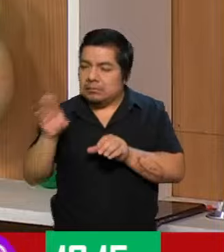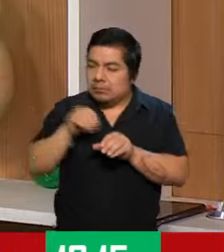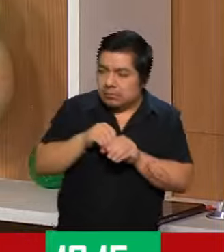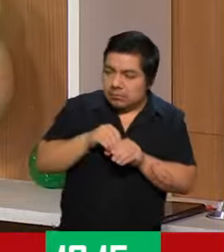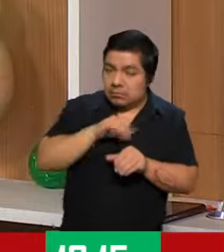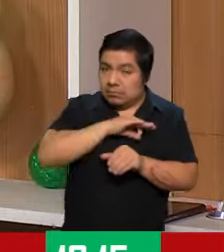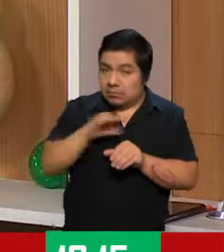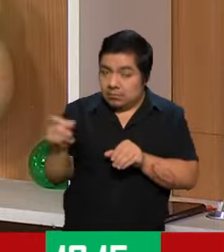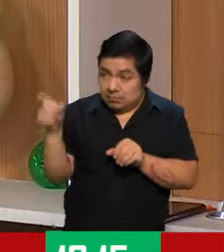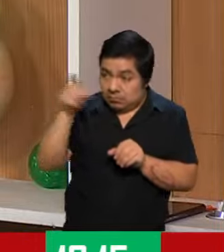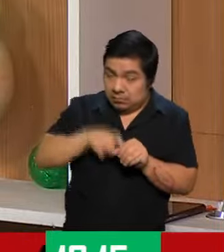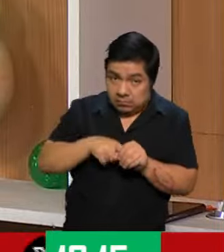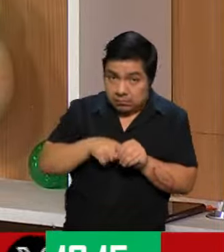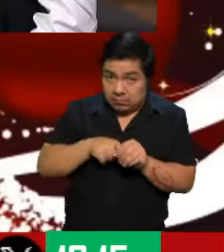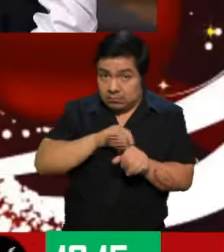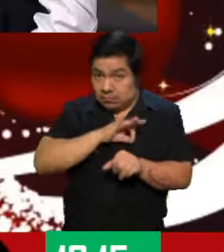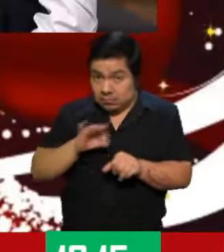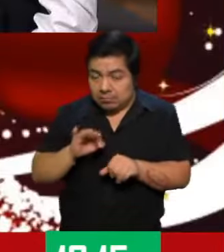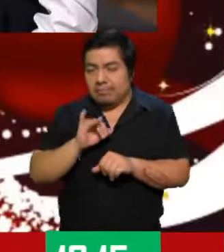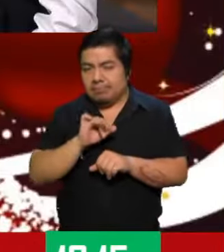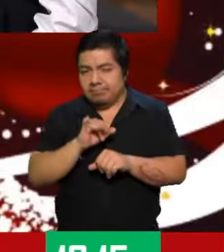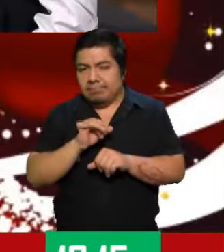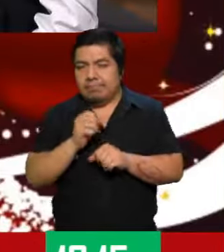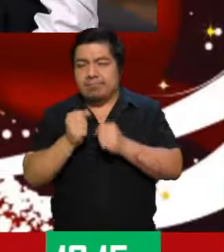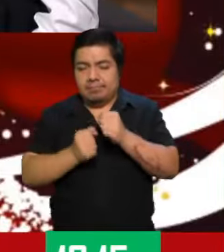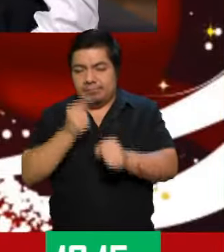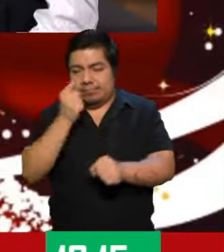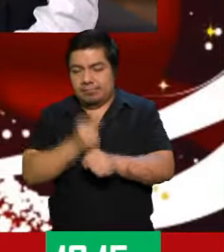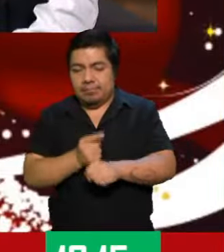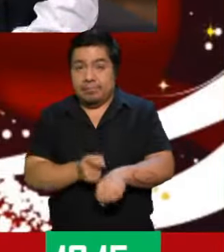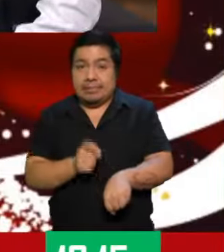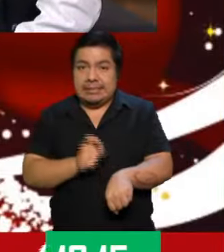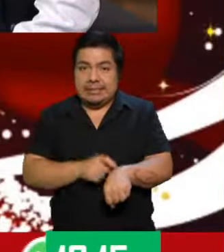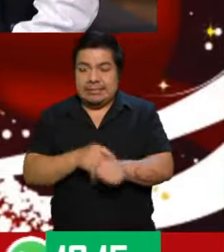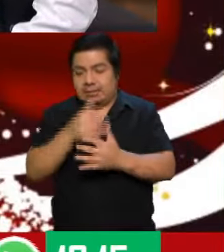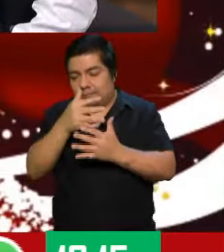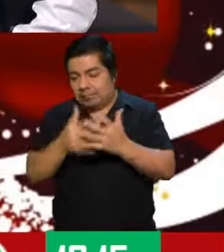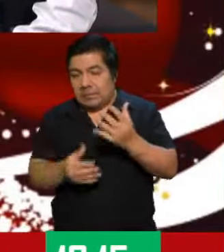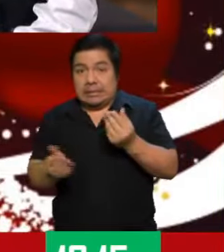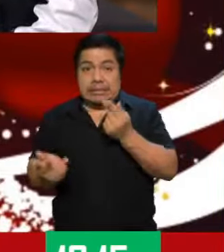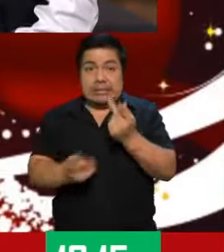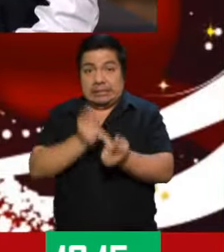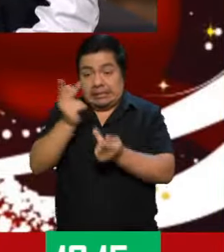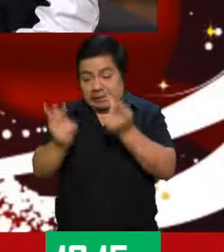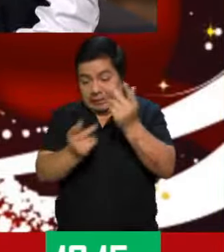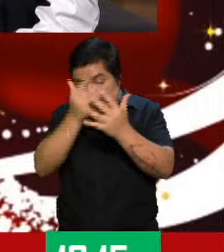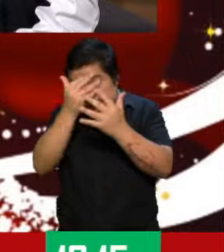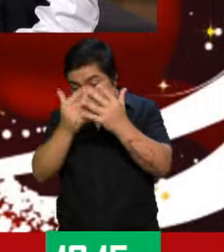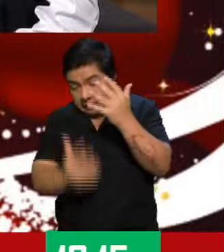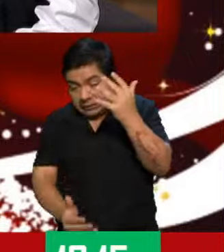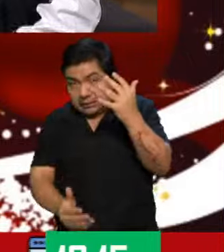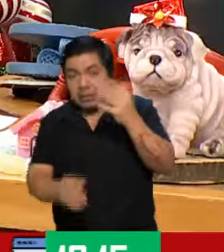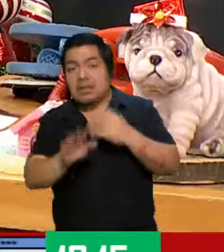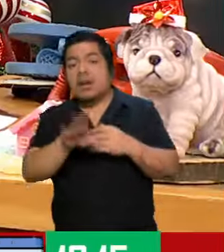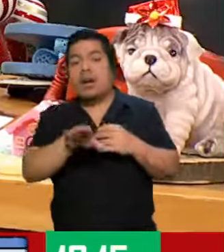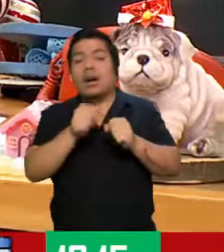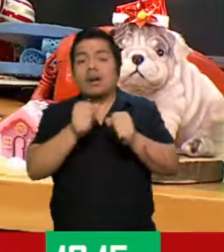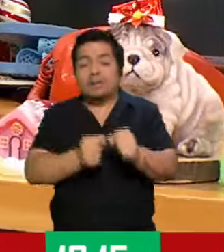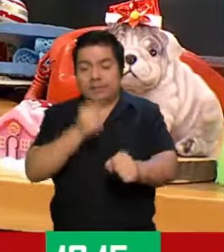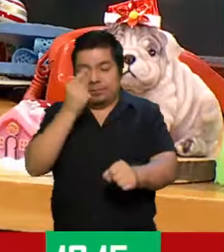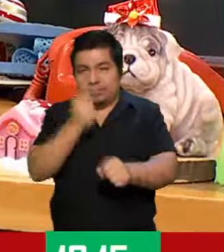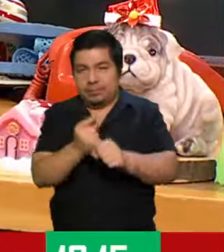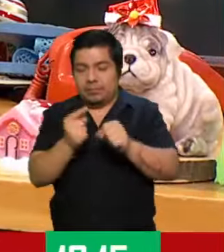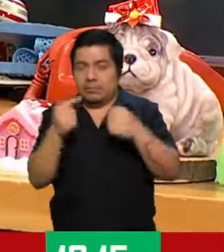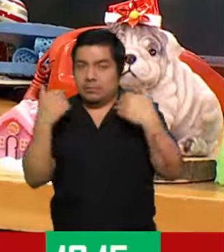Muchísimo. Okay. Hablar de seguridad, ya para cerrar, porque tenemos hartas preguntas, pero poco tiempo. Hablar de seguridad es un